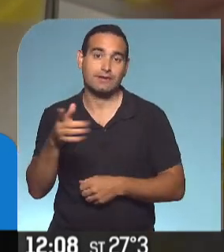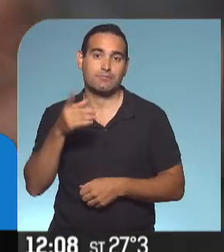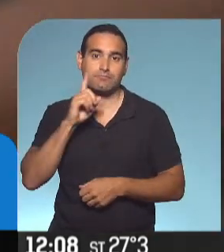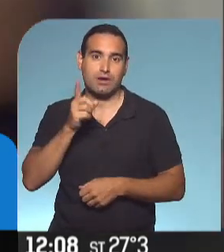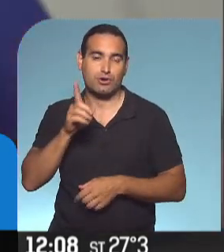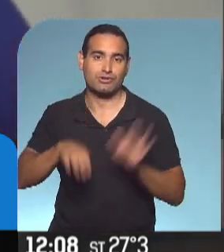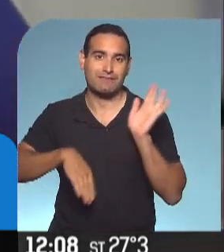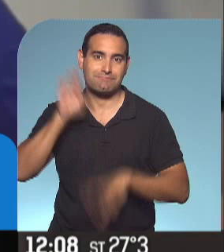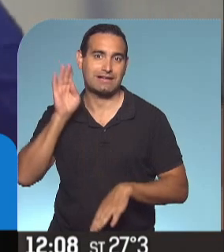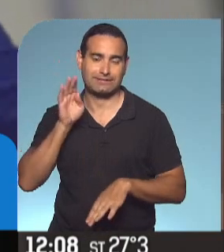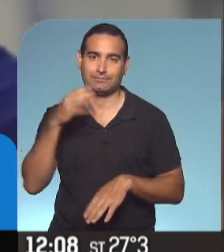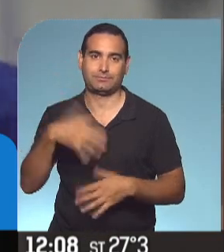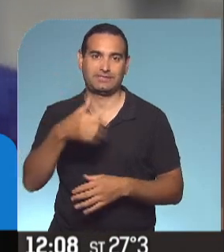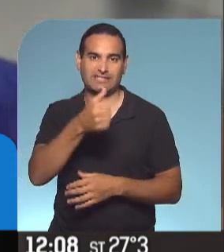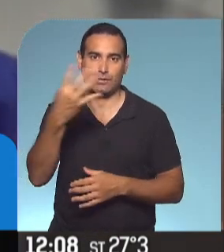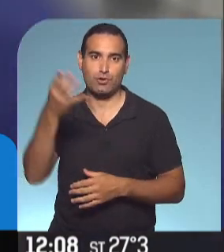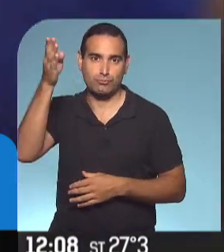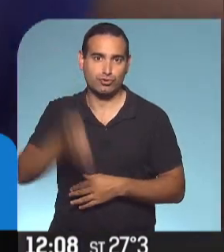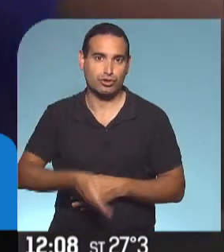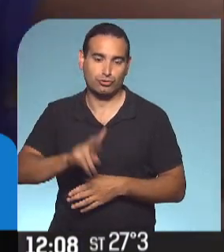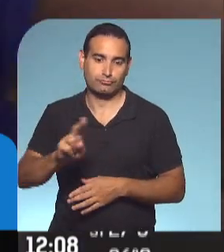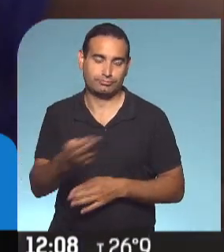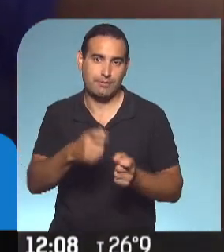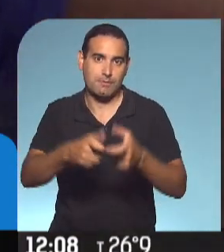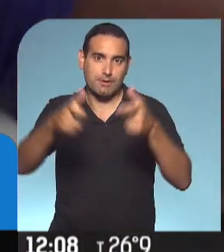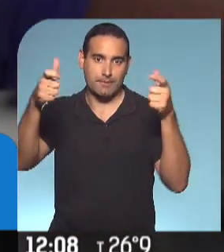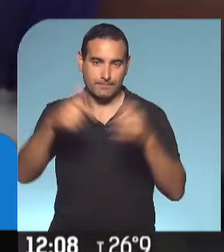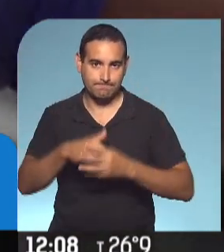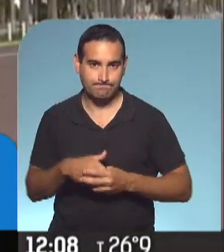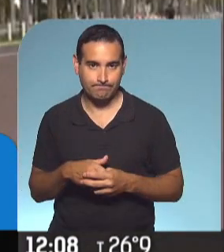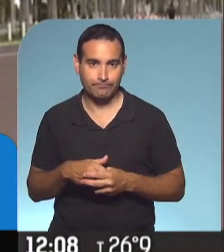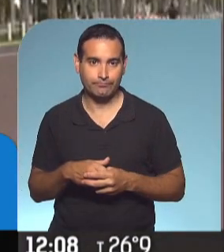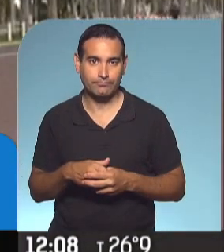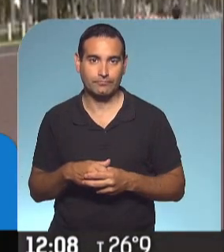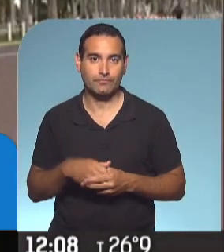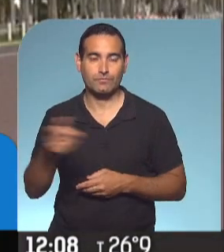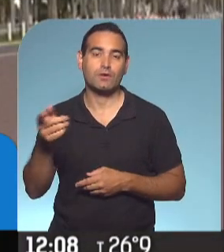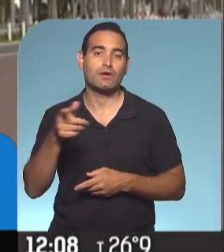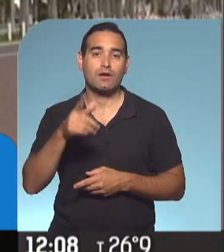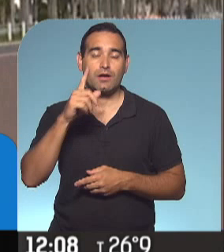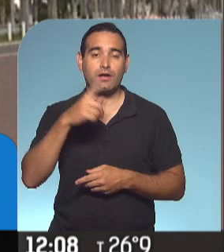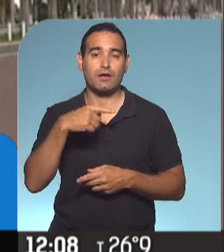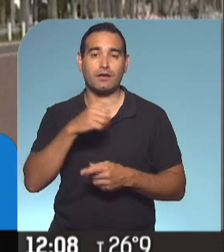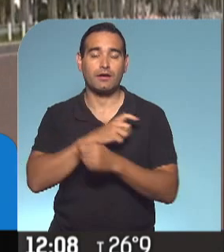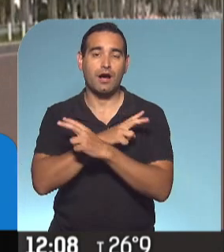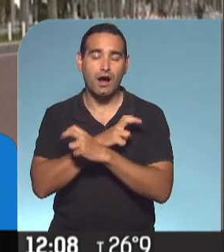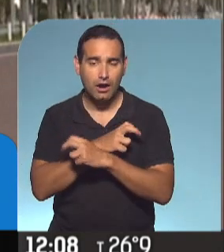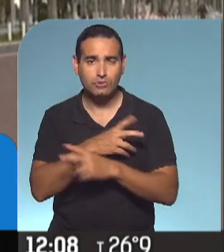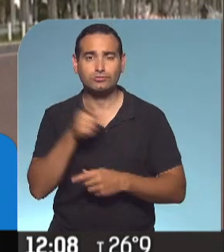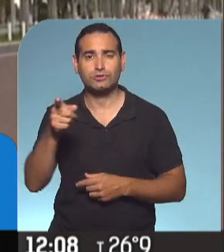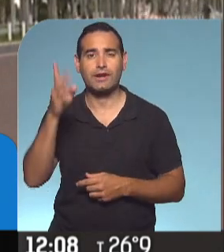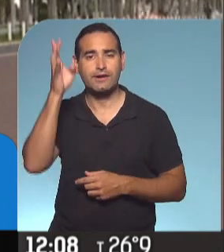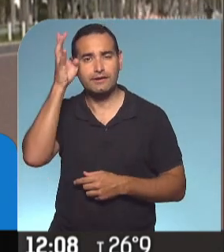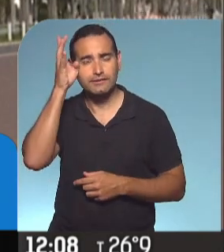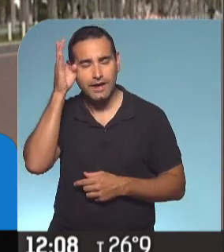64% más mortal que la variante original tirol en austria niza y mosela en francia bolsa no en italia